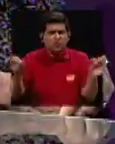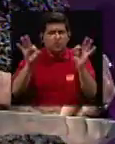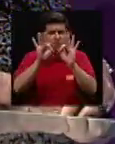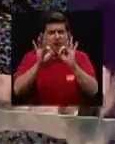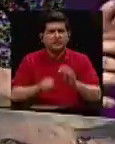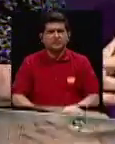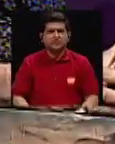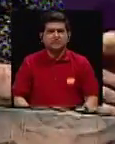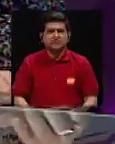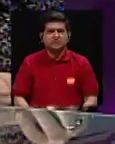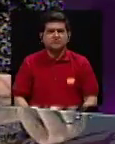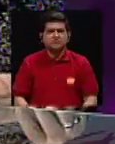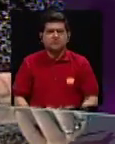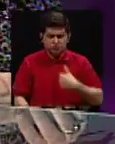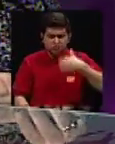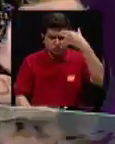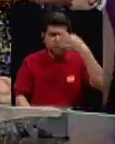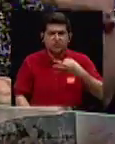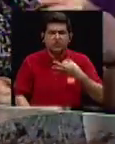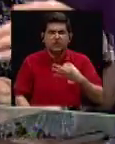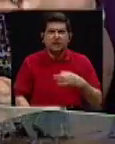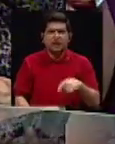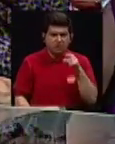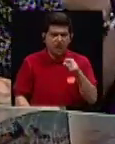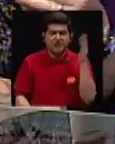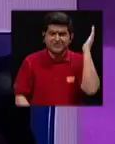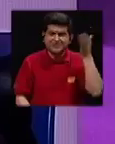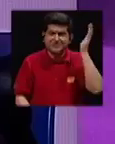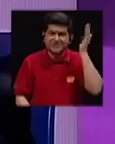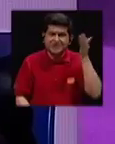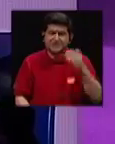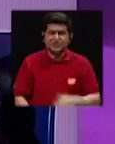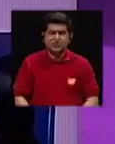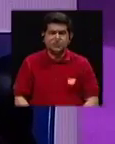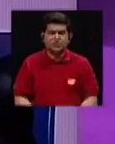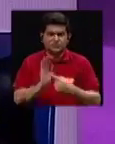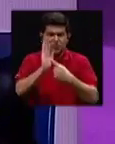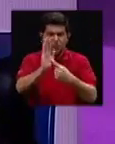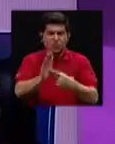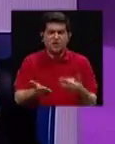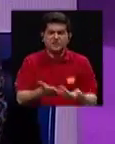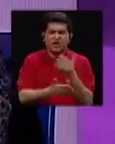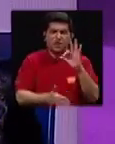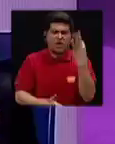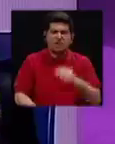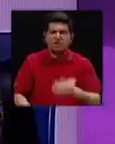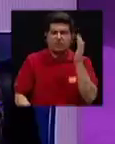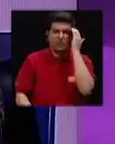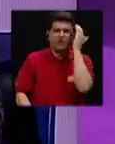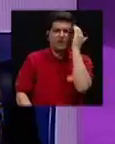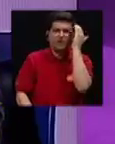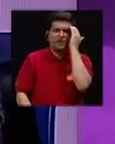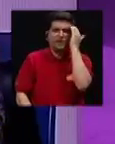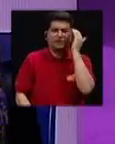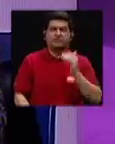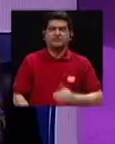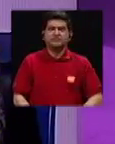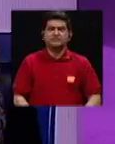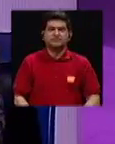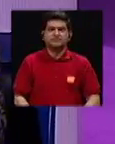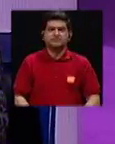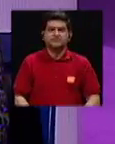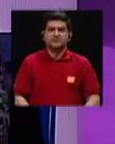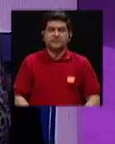víctima es muy importante muy importante me parece porque es un discurso que lleva formas nuevas de de